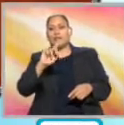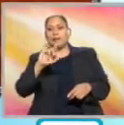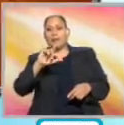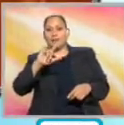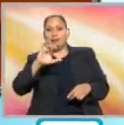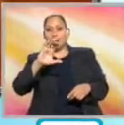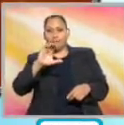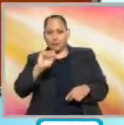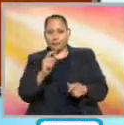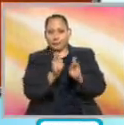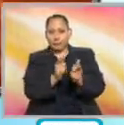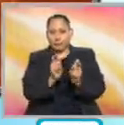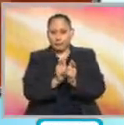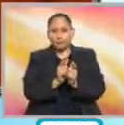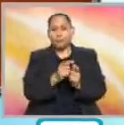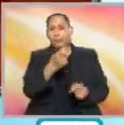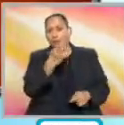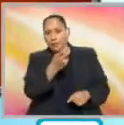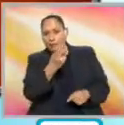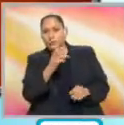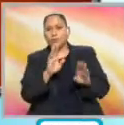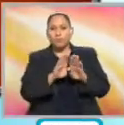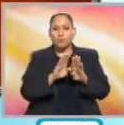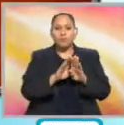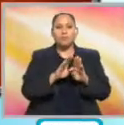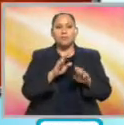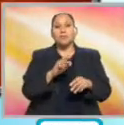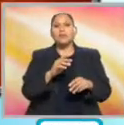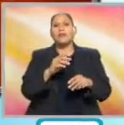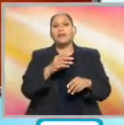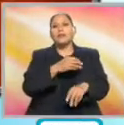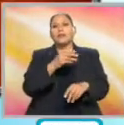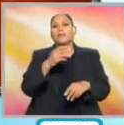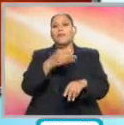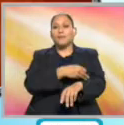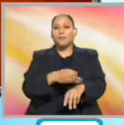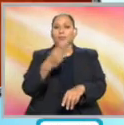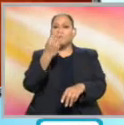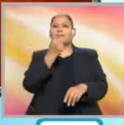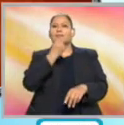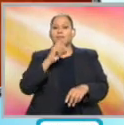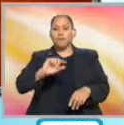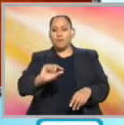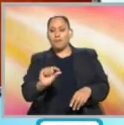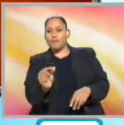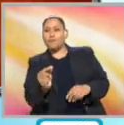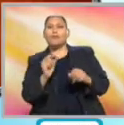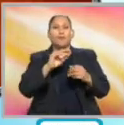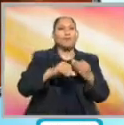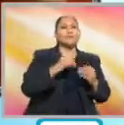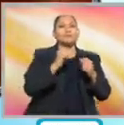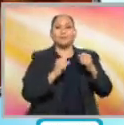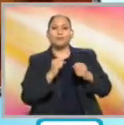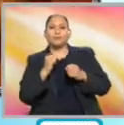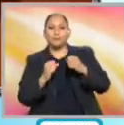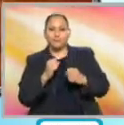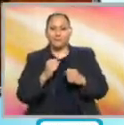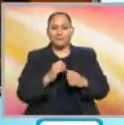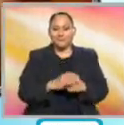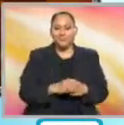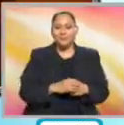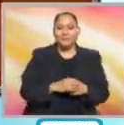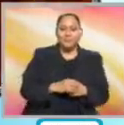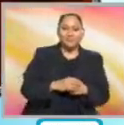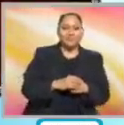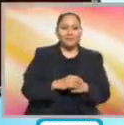ser, son los ¿verdad? populares. Y este convive mucho, ¿no? Con la familia. Si traes niños, a ver, y le subes y ya todos van más. Oye, abres la ventana y sacas la